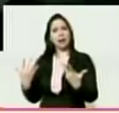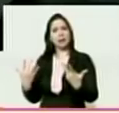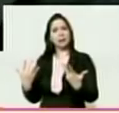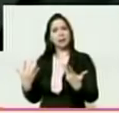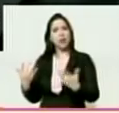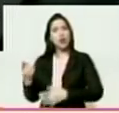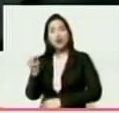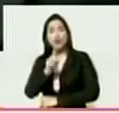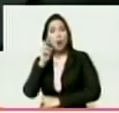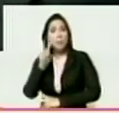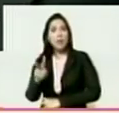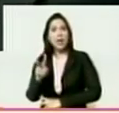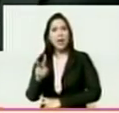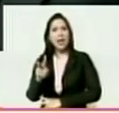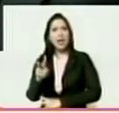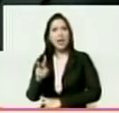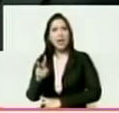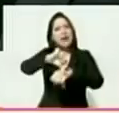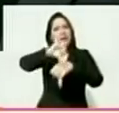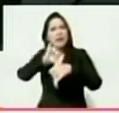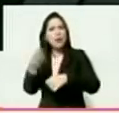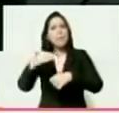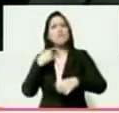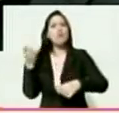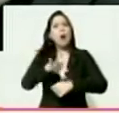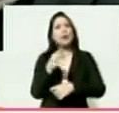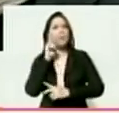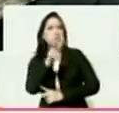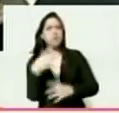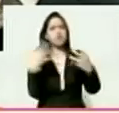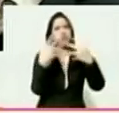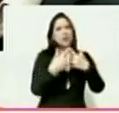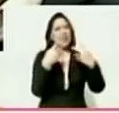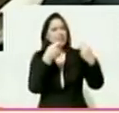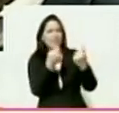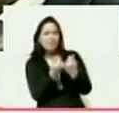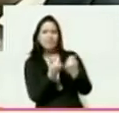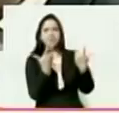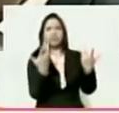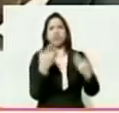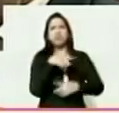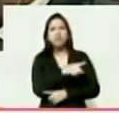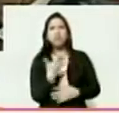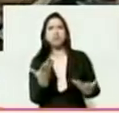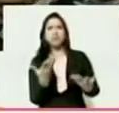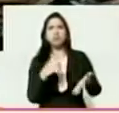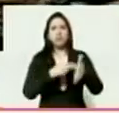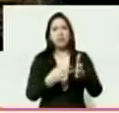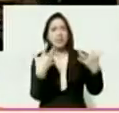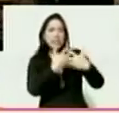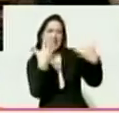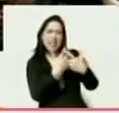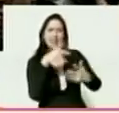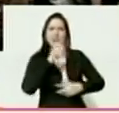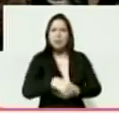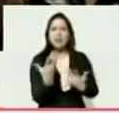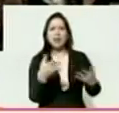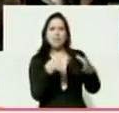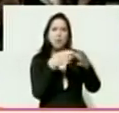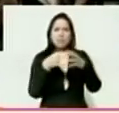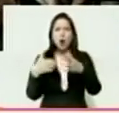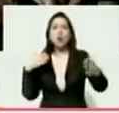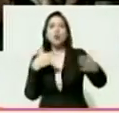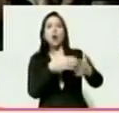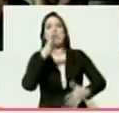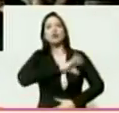más heridos y más muertos a veces. Es una guerra económica, es una guerra estructural contra